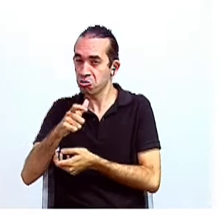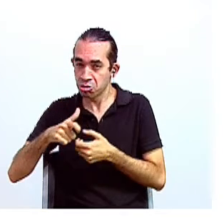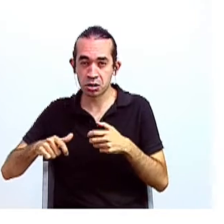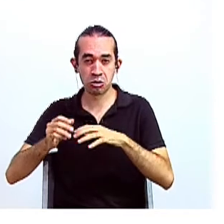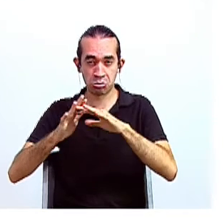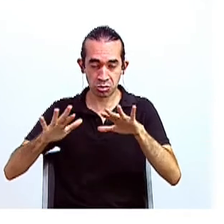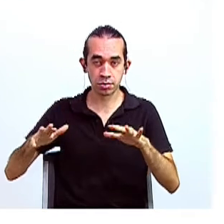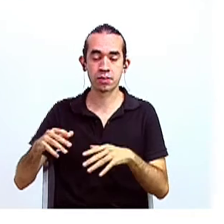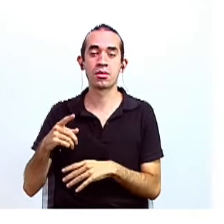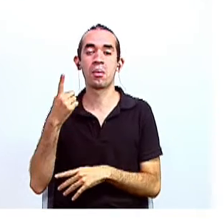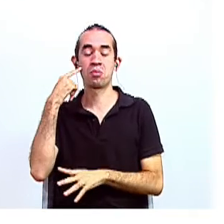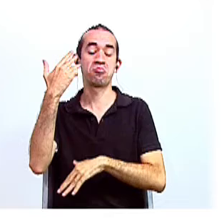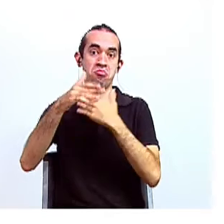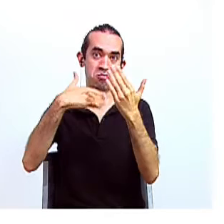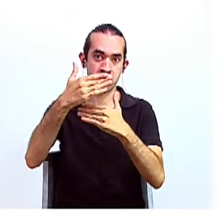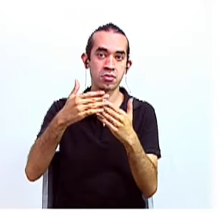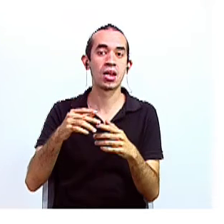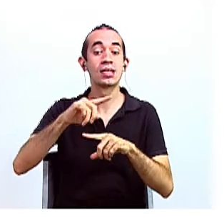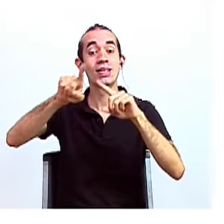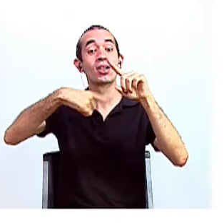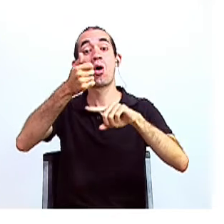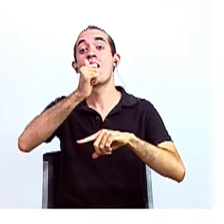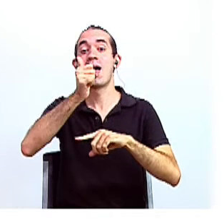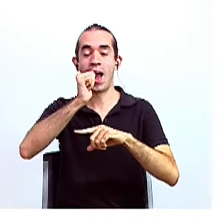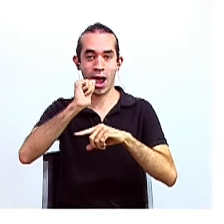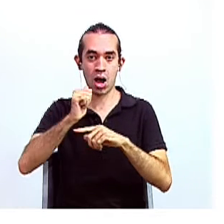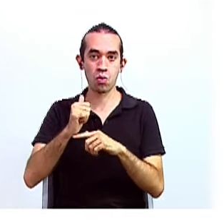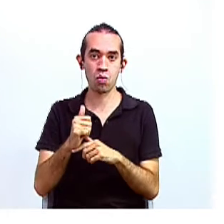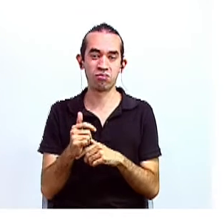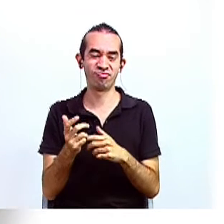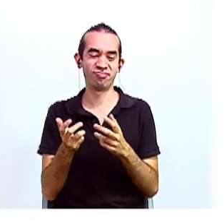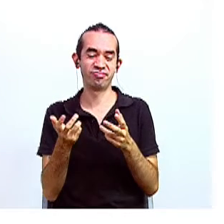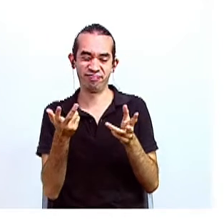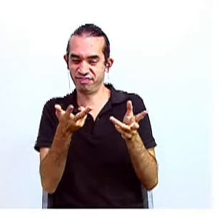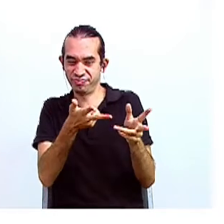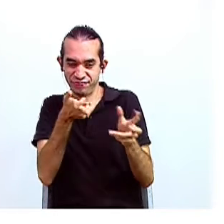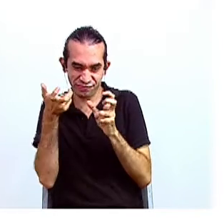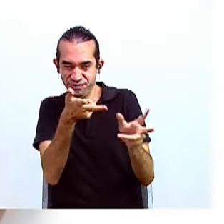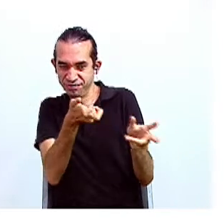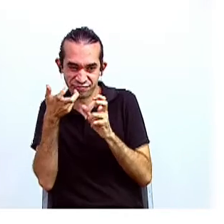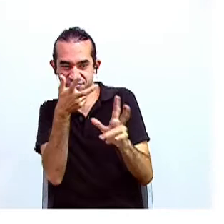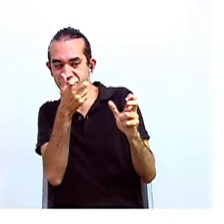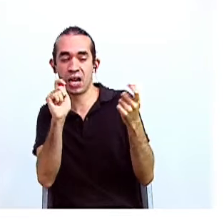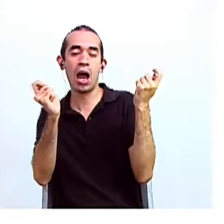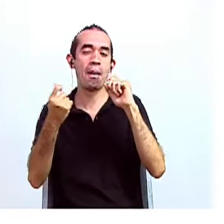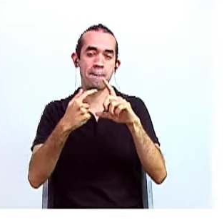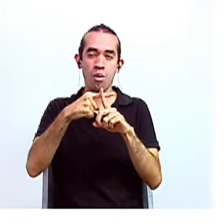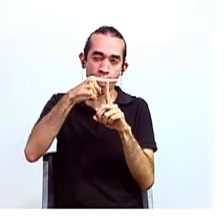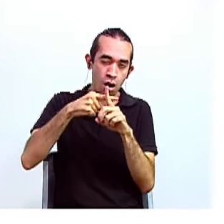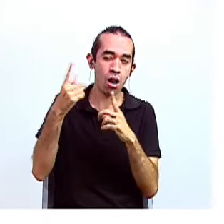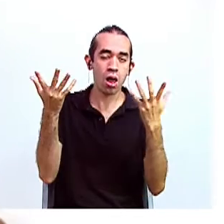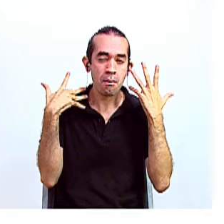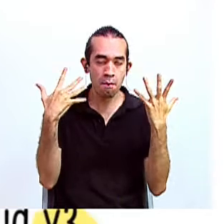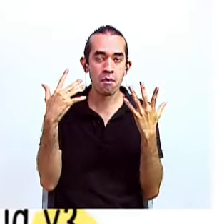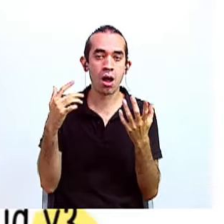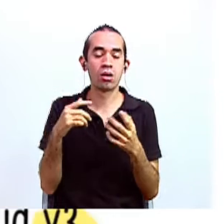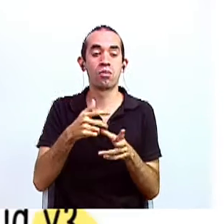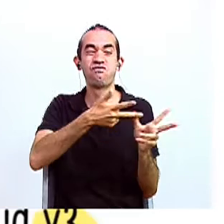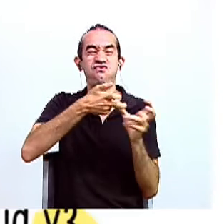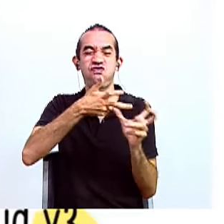unos cambios en el clima y porque la extracción de agua se ha multiplicado por 3 en los últimos 50